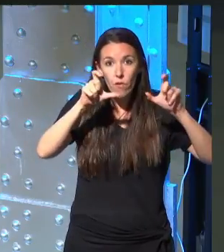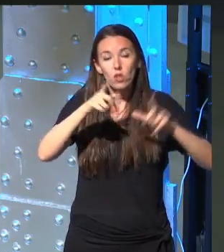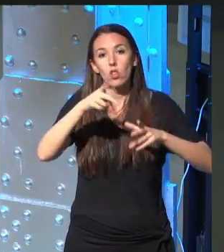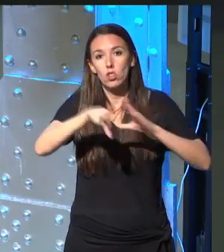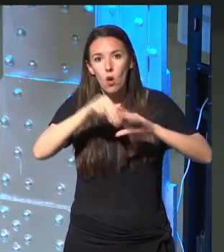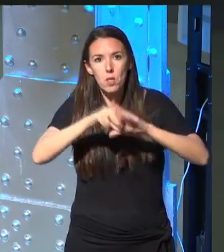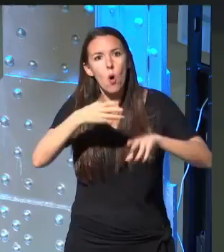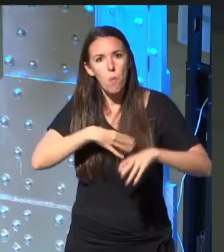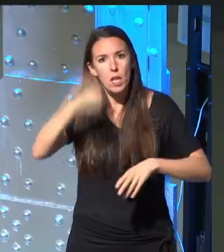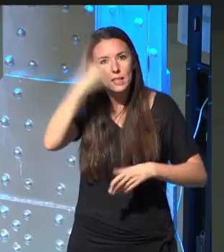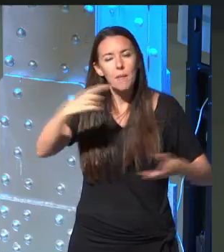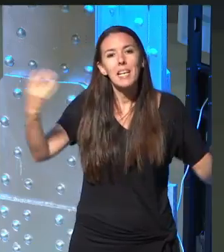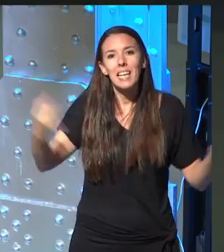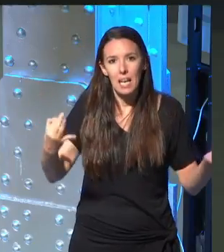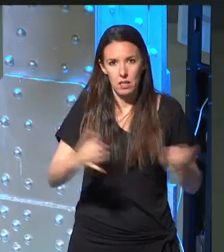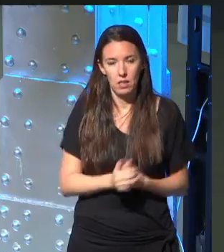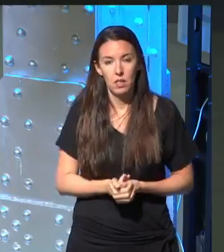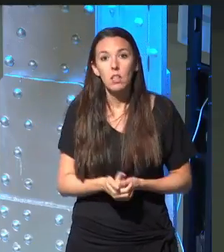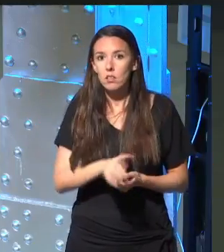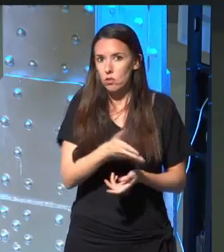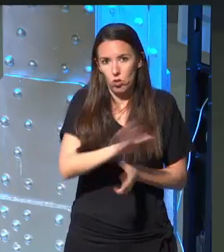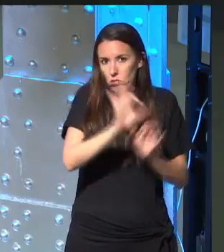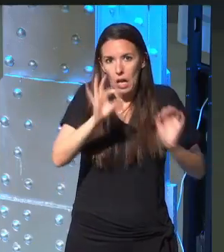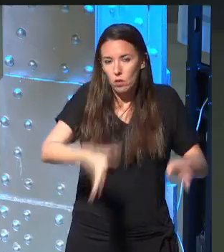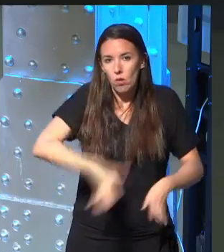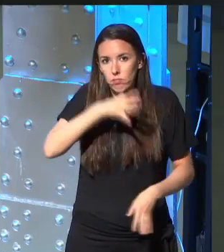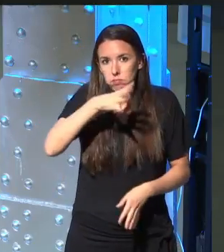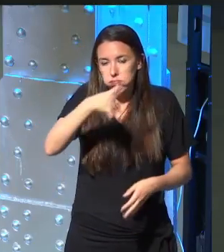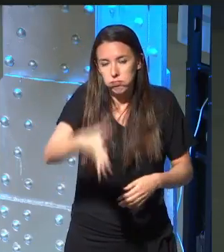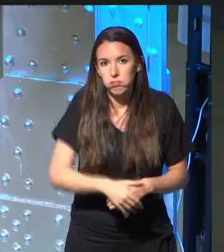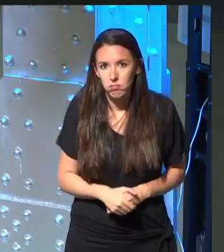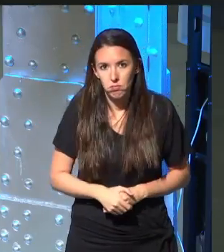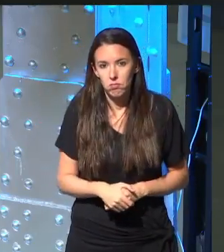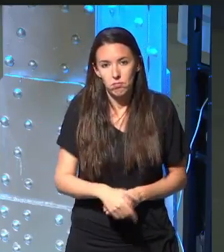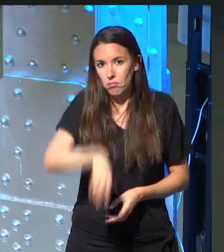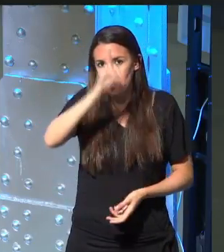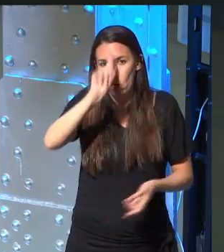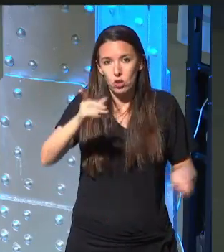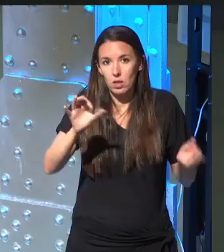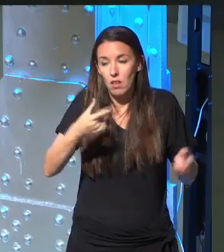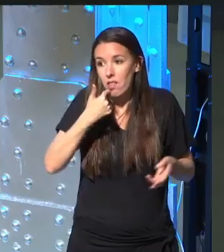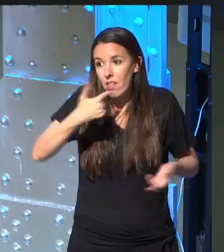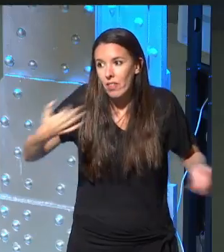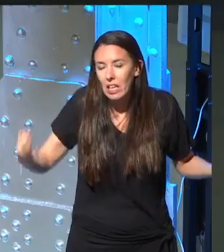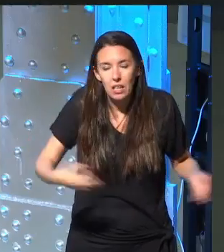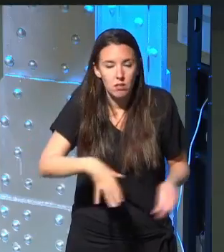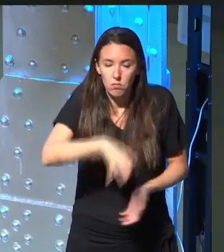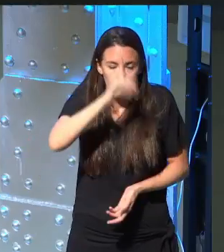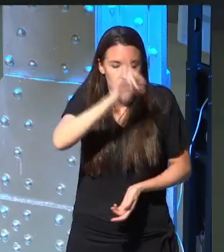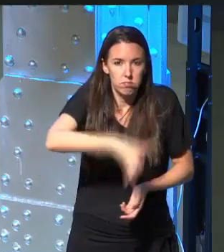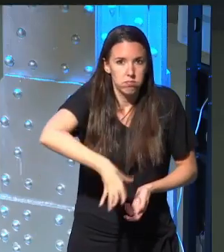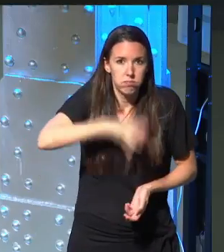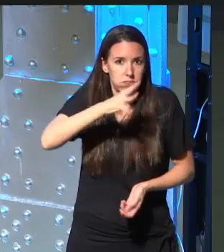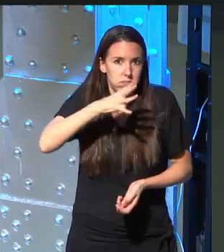vídeos, pueda saber también lo que está pasando. O sea, eso me ha parecido ya... No sé, es que no sé qué decir, es alucinante